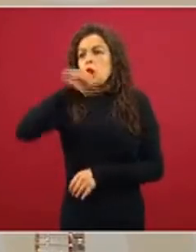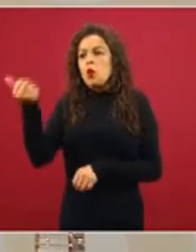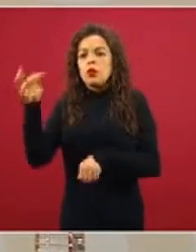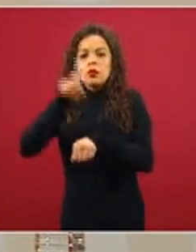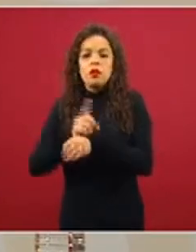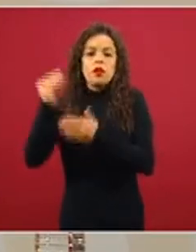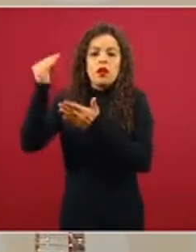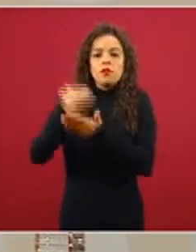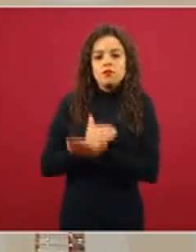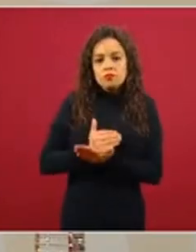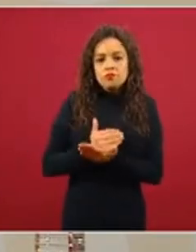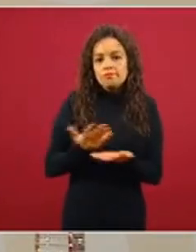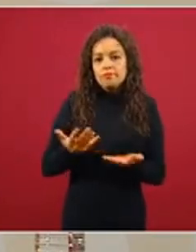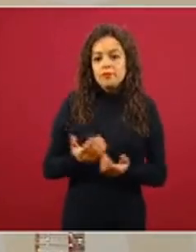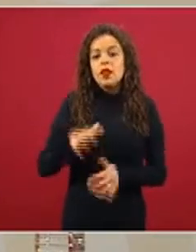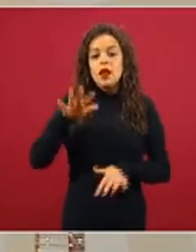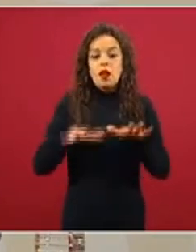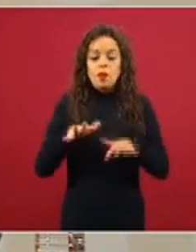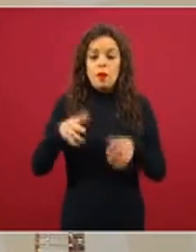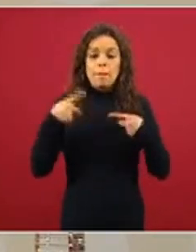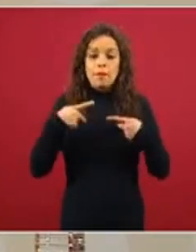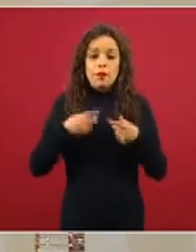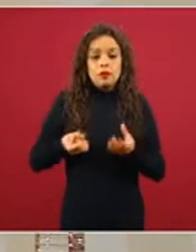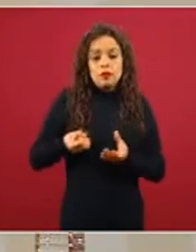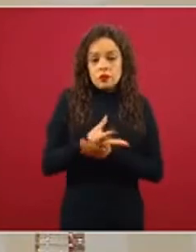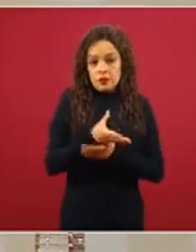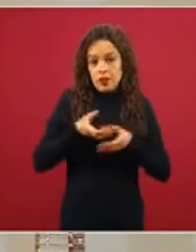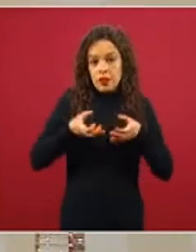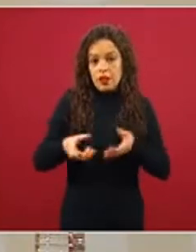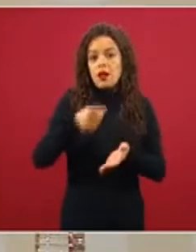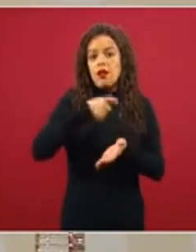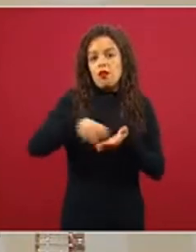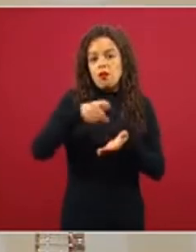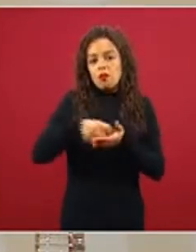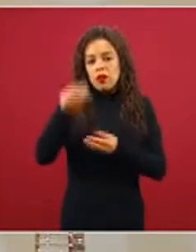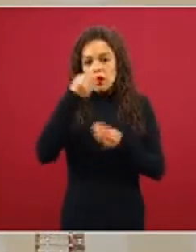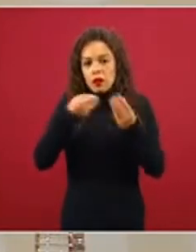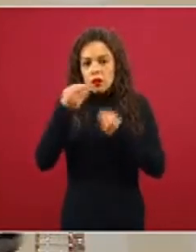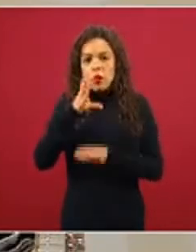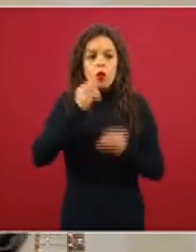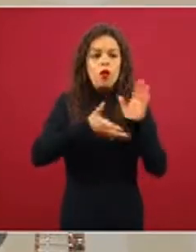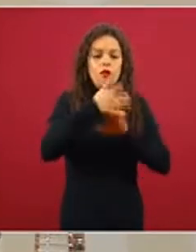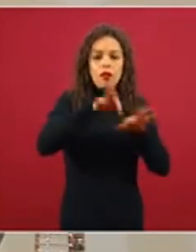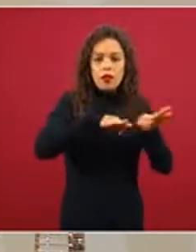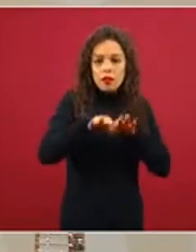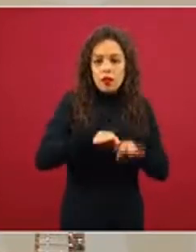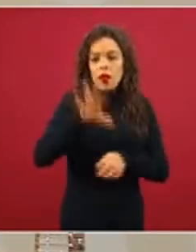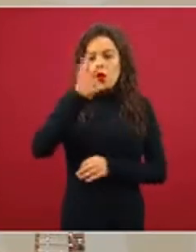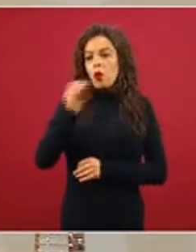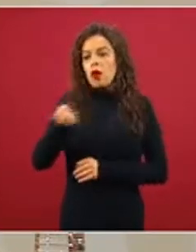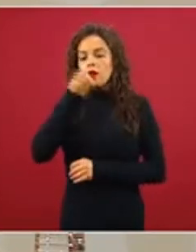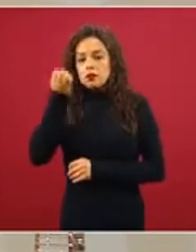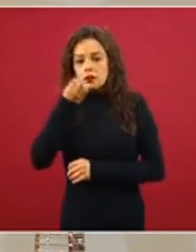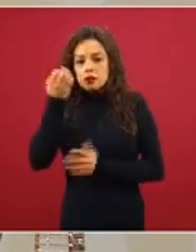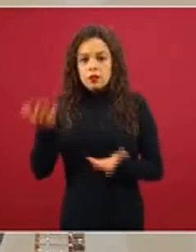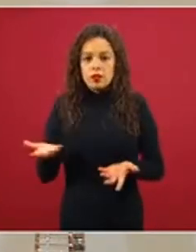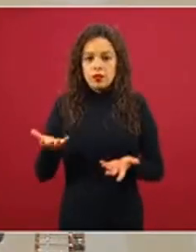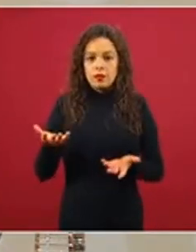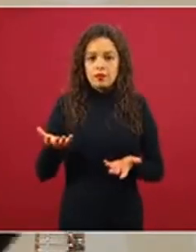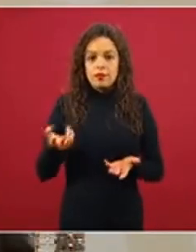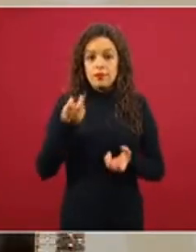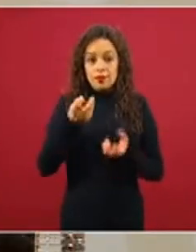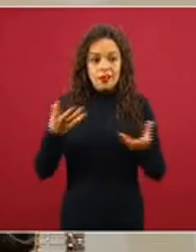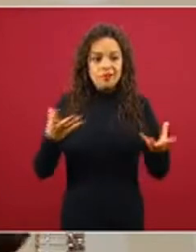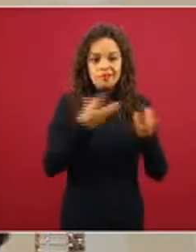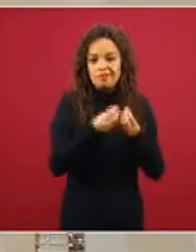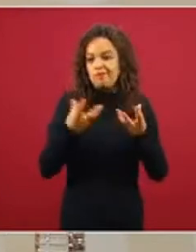comprar los alimentos, a la escuela de los niños o a su propio centro educativo si son estudiantes, y entonces se juntan con muchas